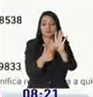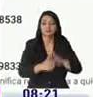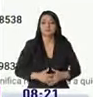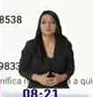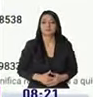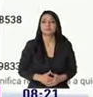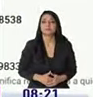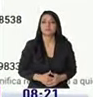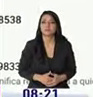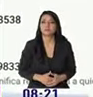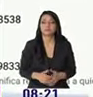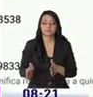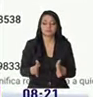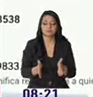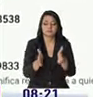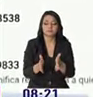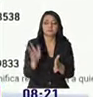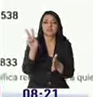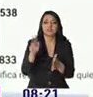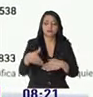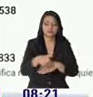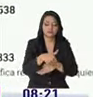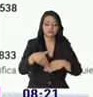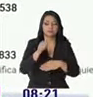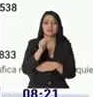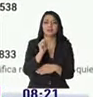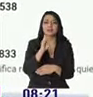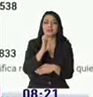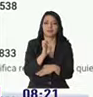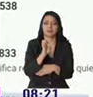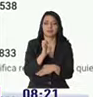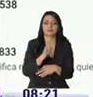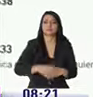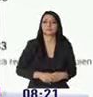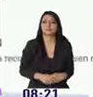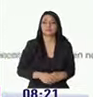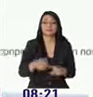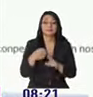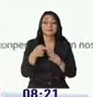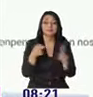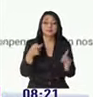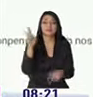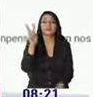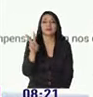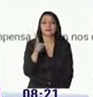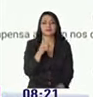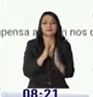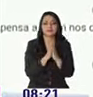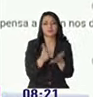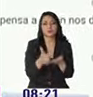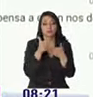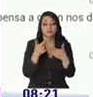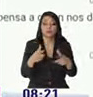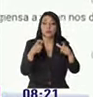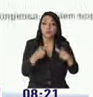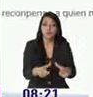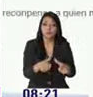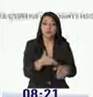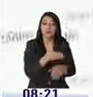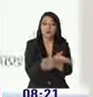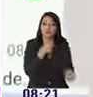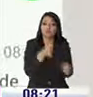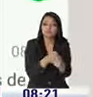en la calle Venezuela y Antonio Anti y Río Frío. ¿Qué está desde el día viernes? Solicitamos ayuda, ya ocasionó un choque. Pero